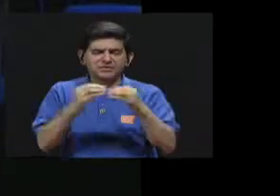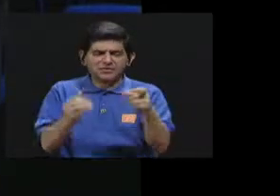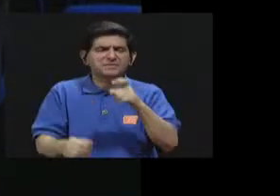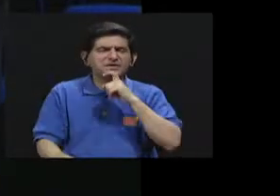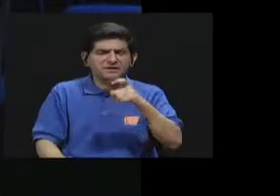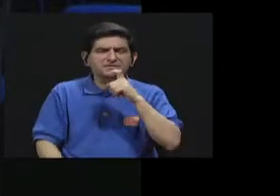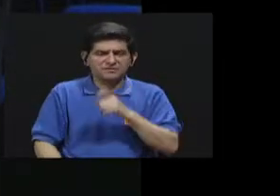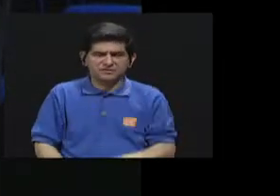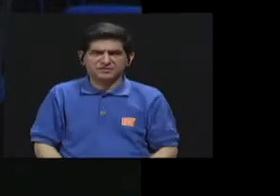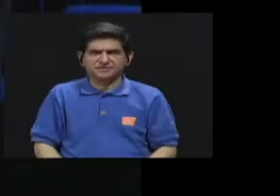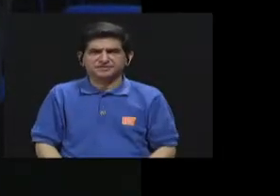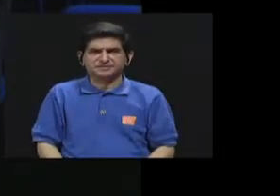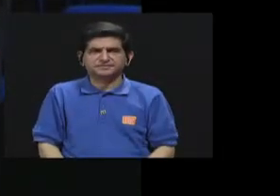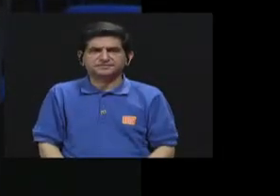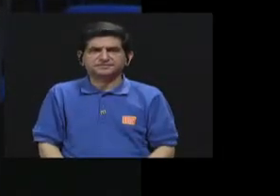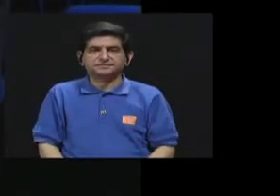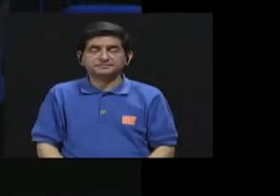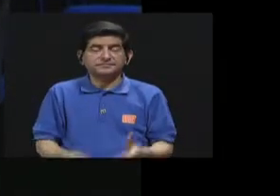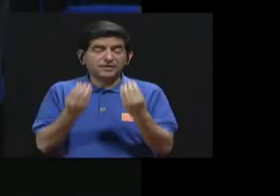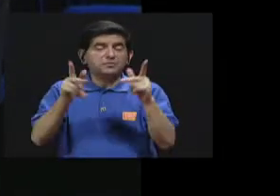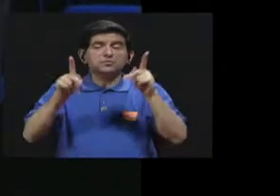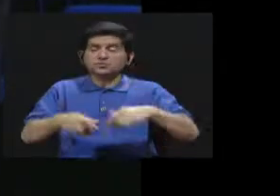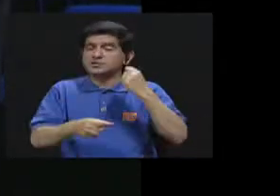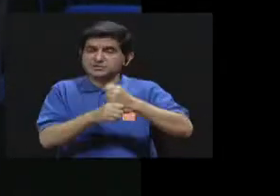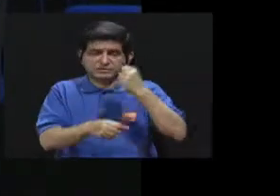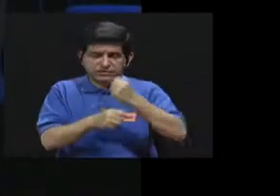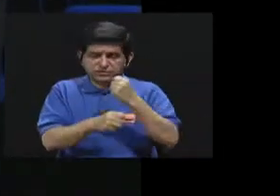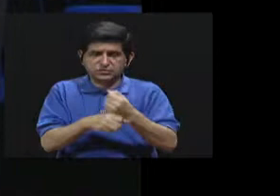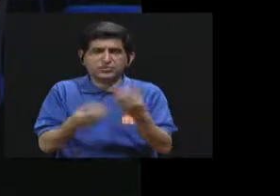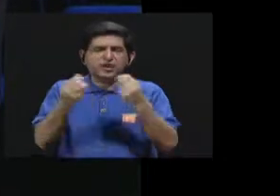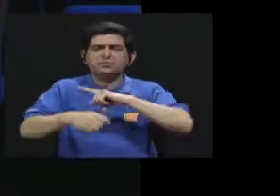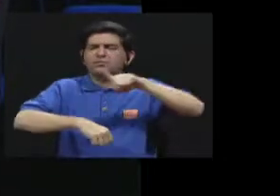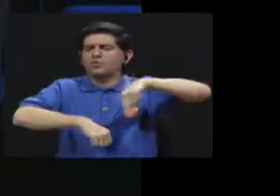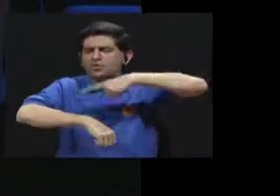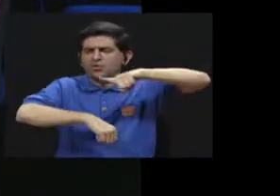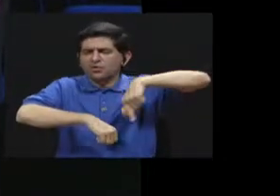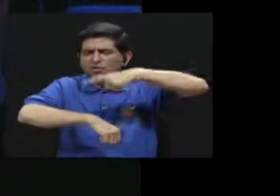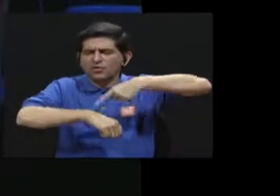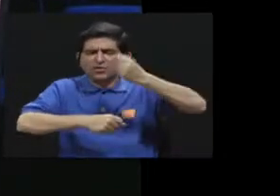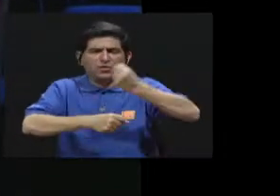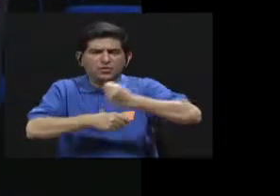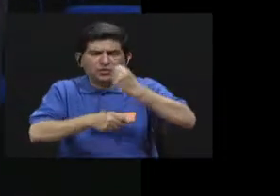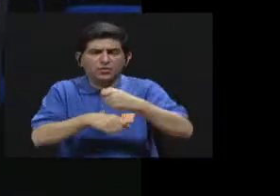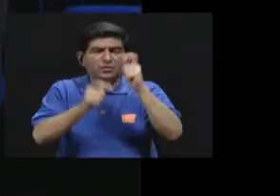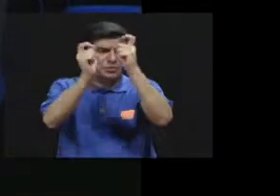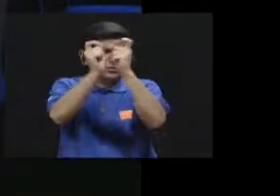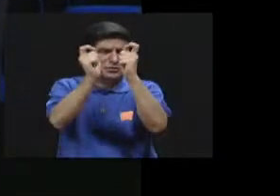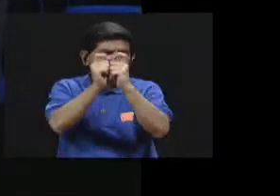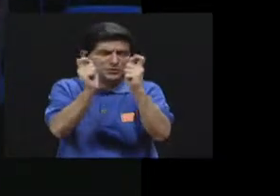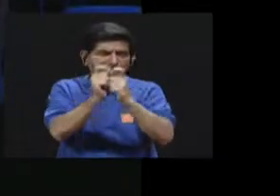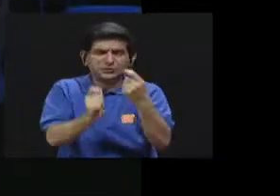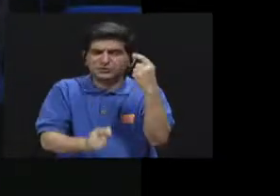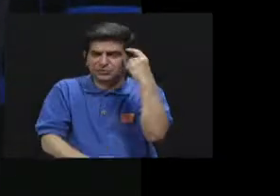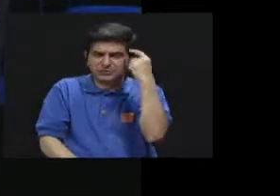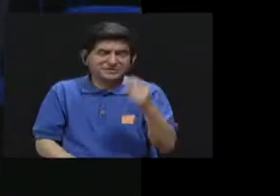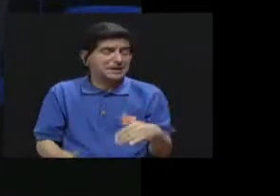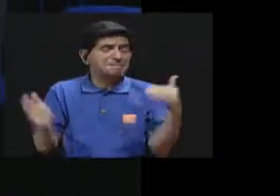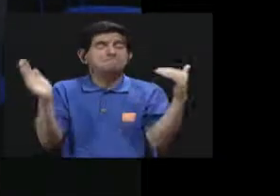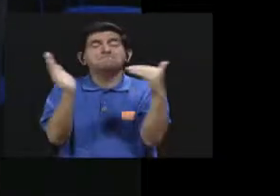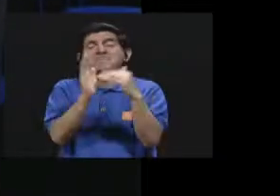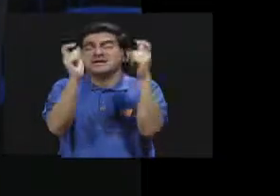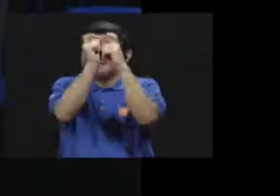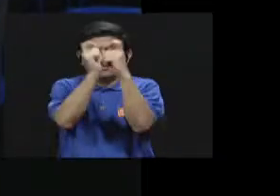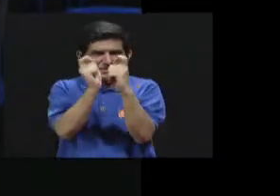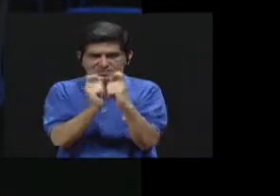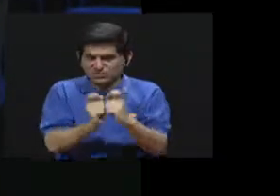de años no será necesario explicarle a nadie, pero en principio eso es como lo más complicado, y después sí, es mucha gente trabajando,